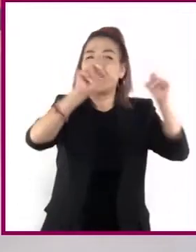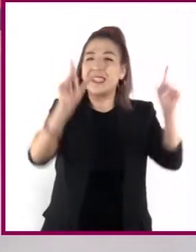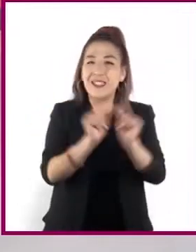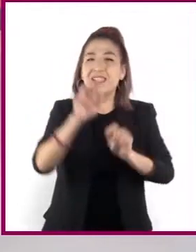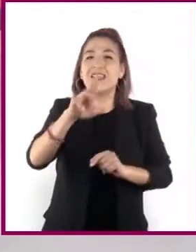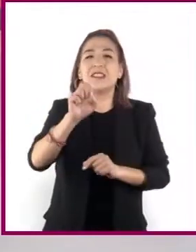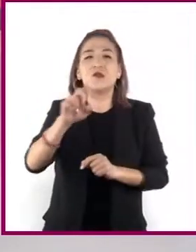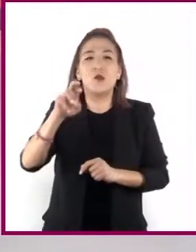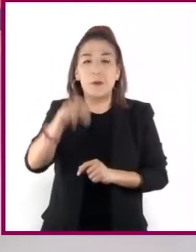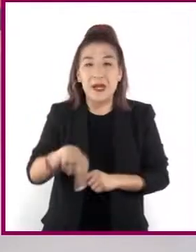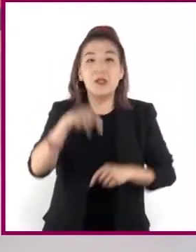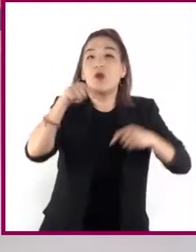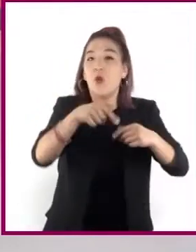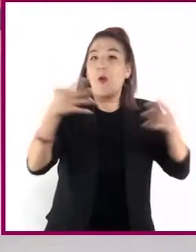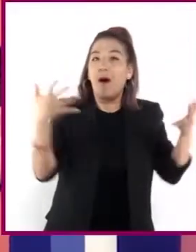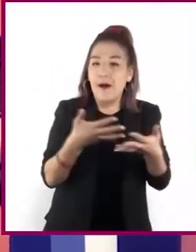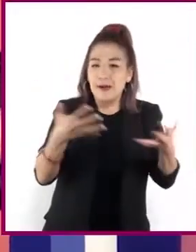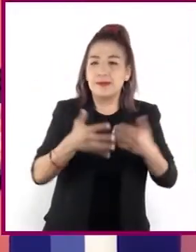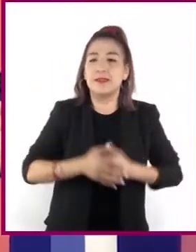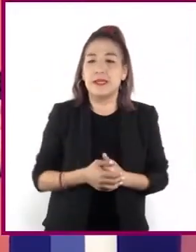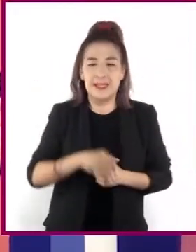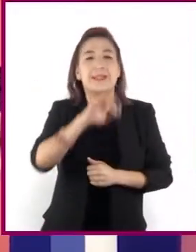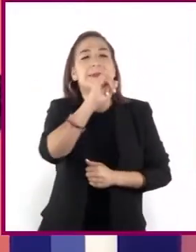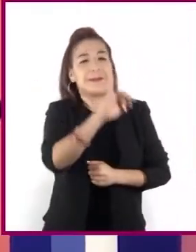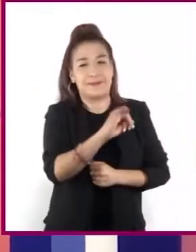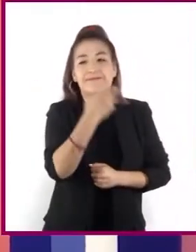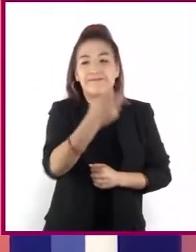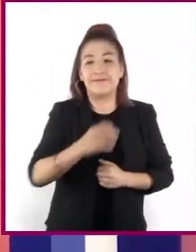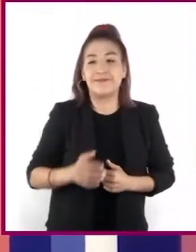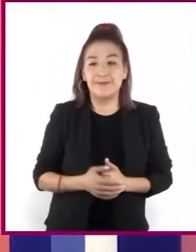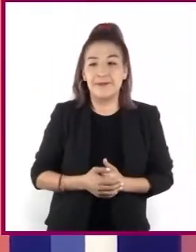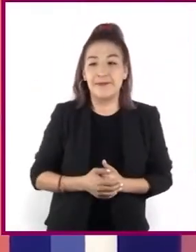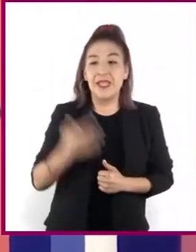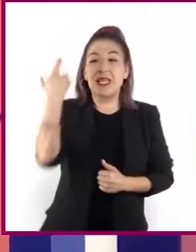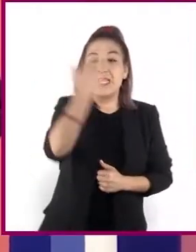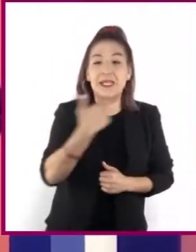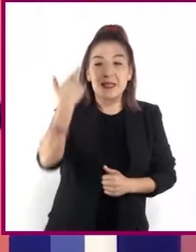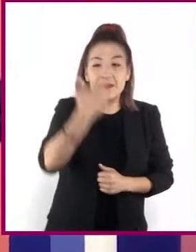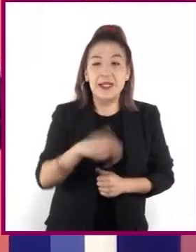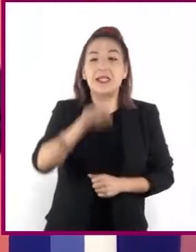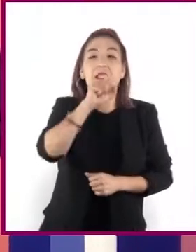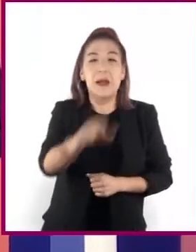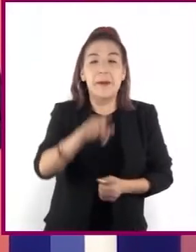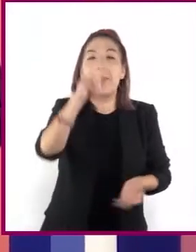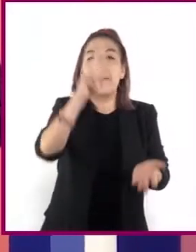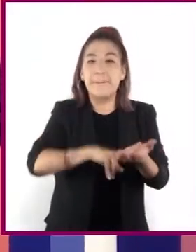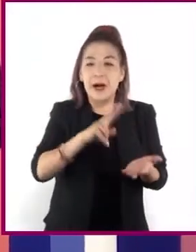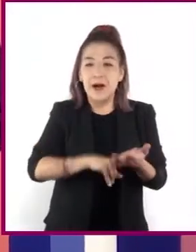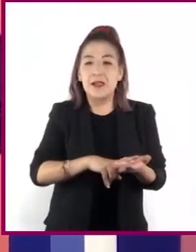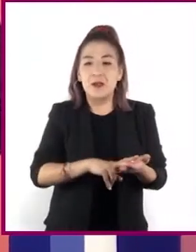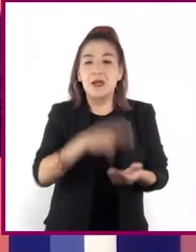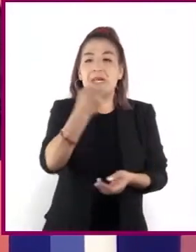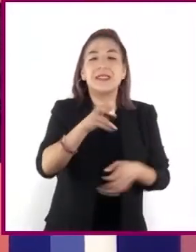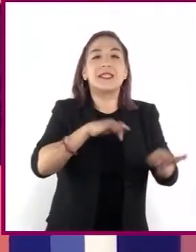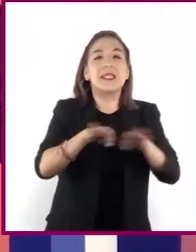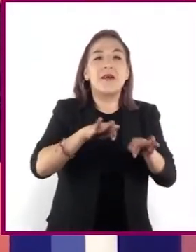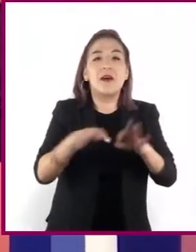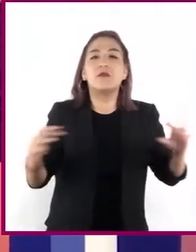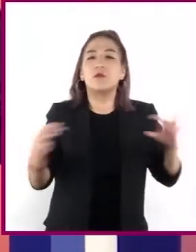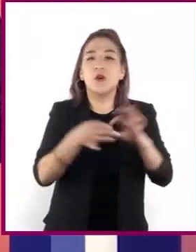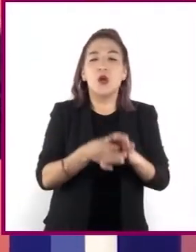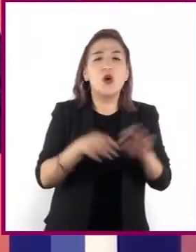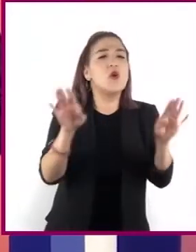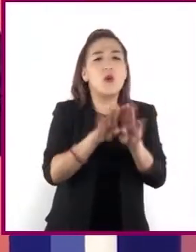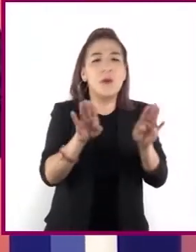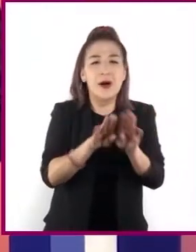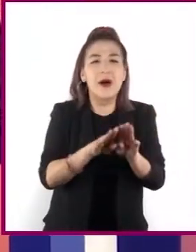cualquier trabajo que hayan realizado. Efectivamente, revisaremos y valoraremos los trabajos a través de